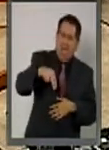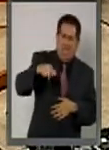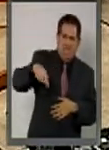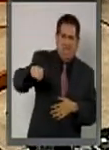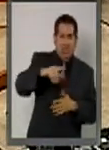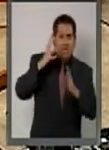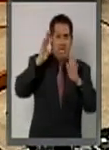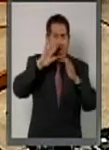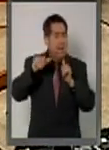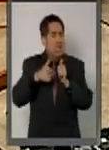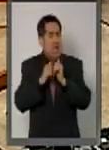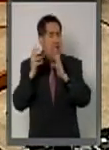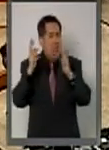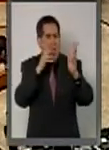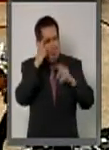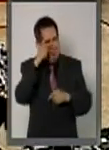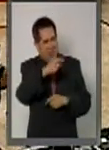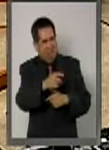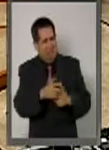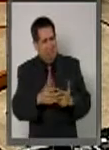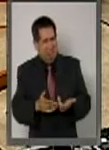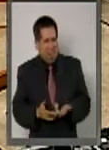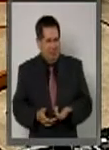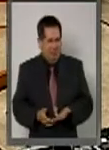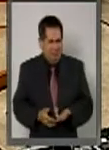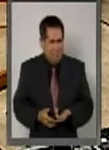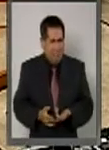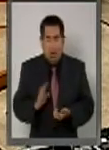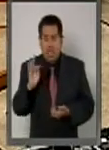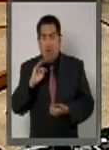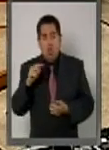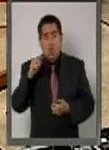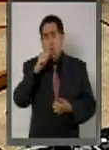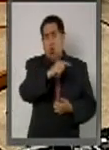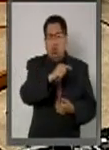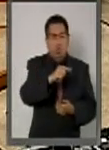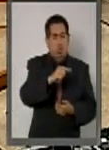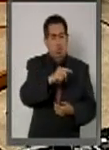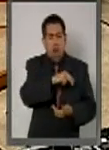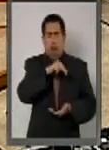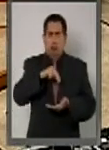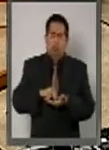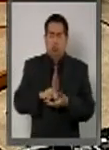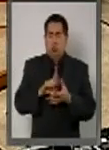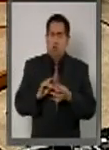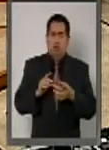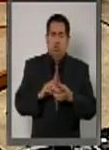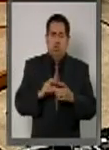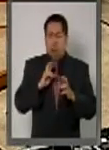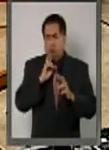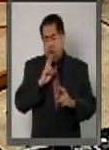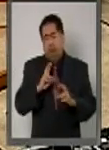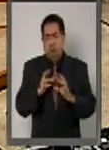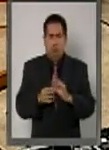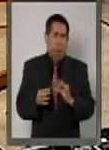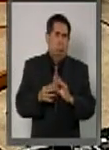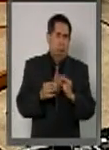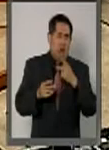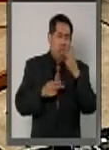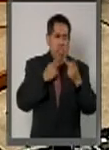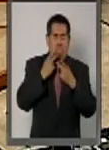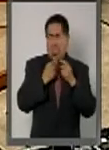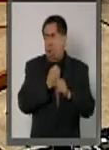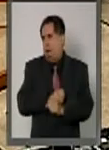rodea, ¿verdad? Y entonces cada vez que usted nos receta un rollo